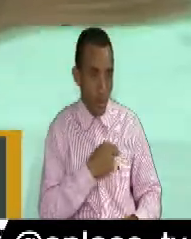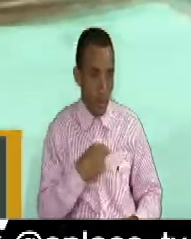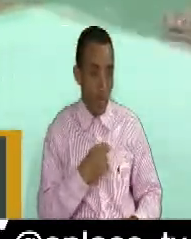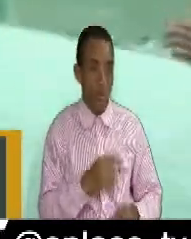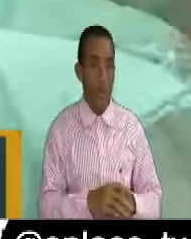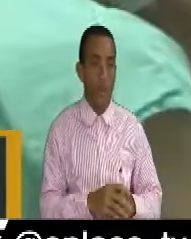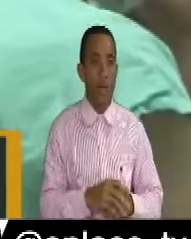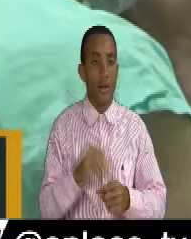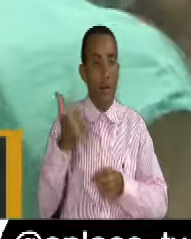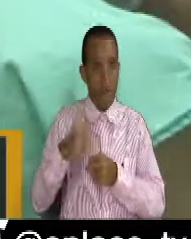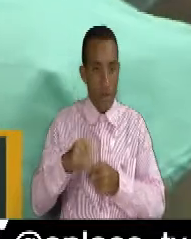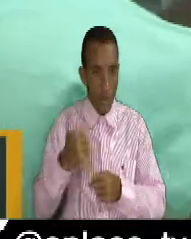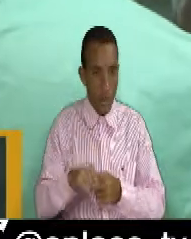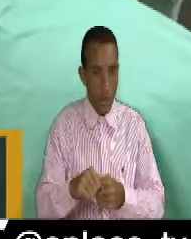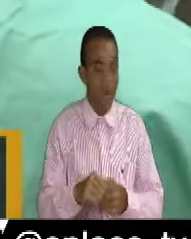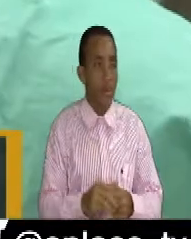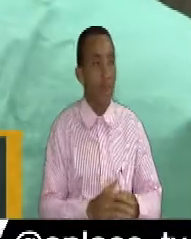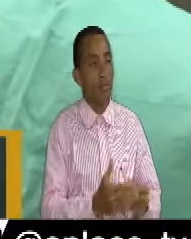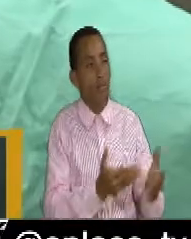pilares